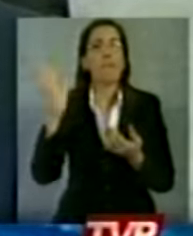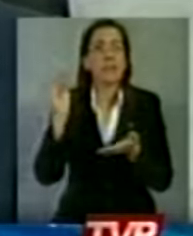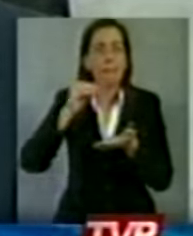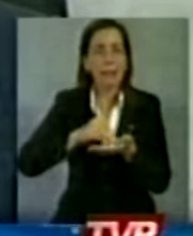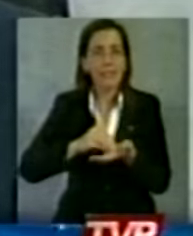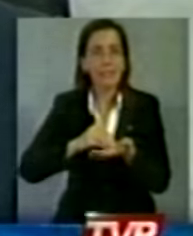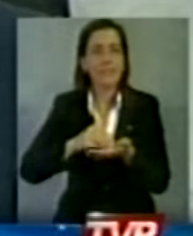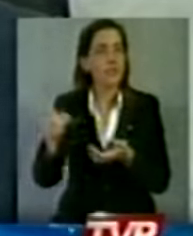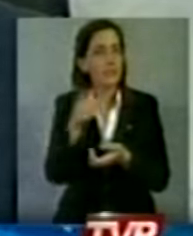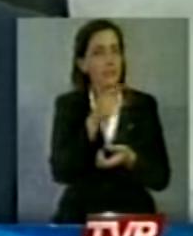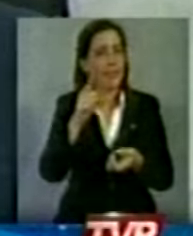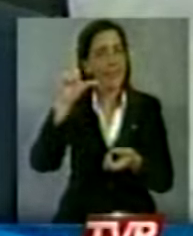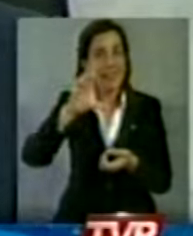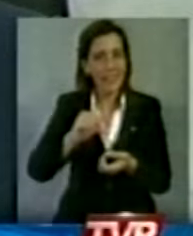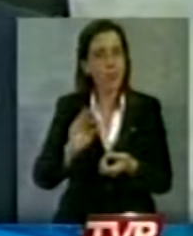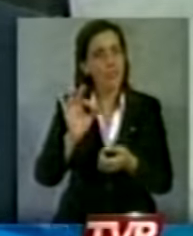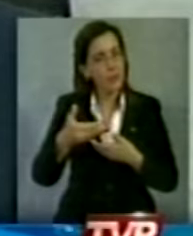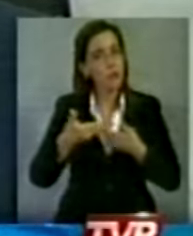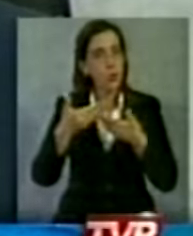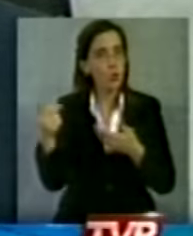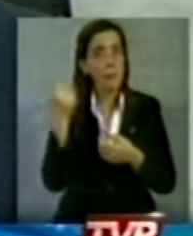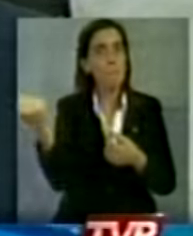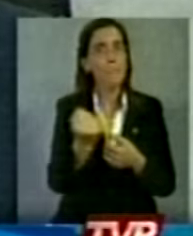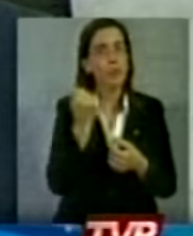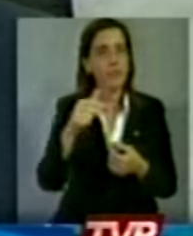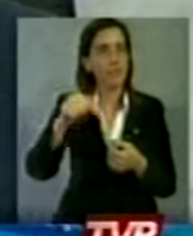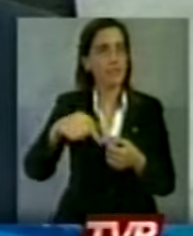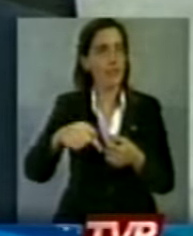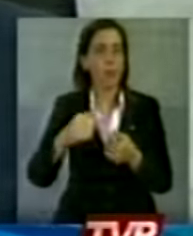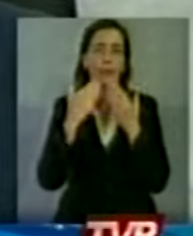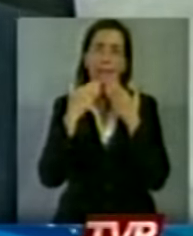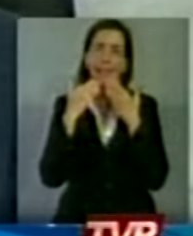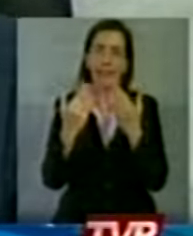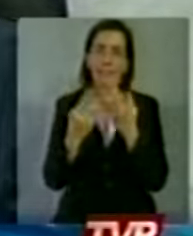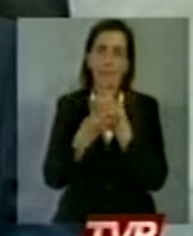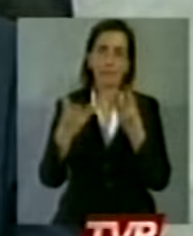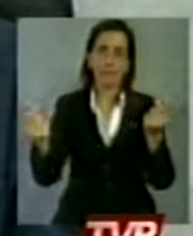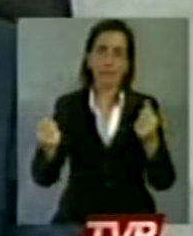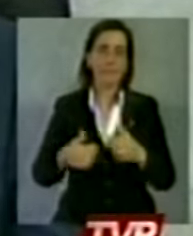señores legisladores, a ser protagonistas. Muchas gracias.